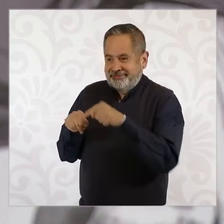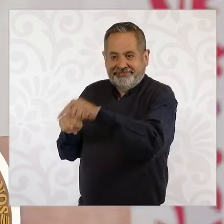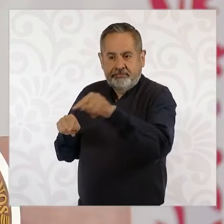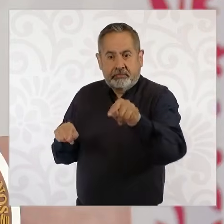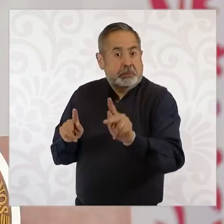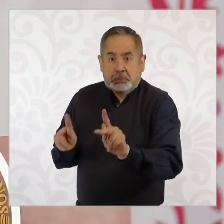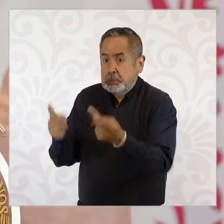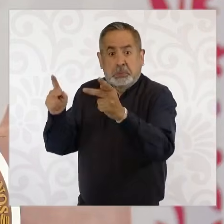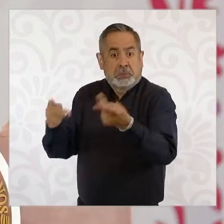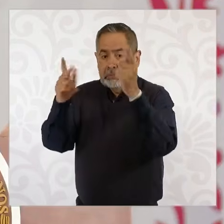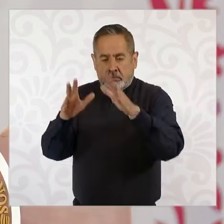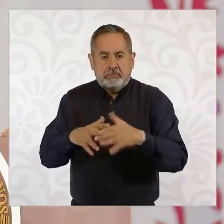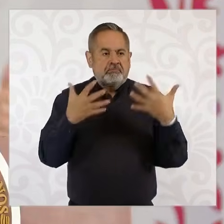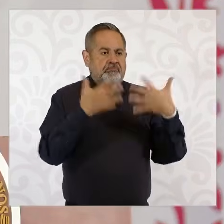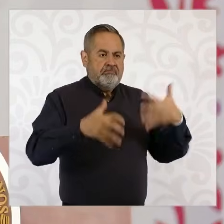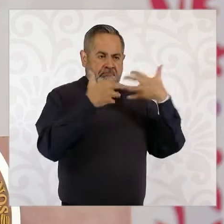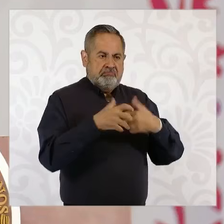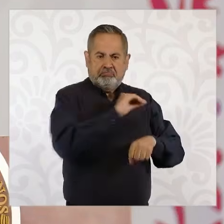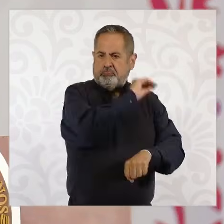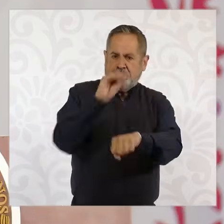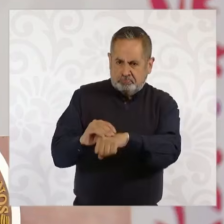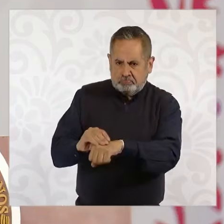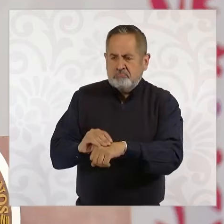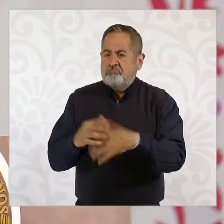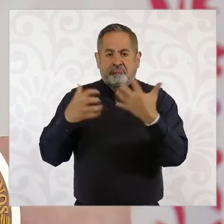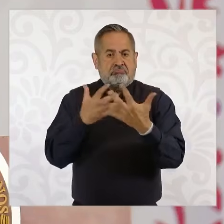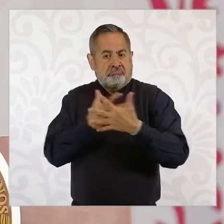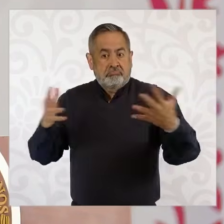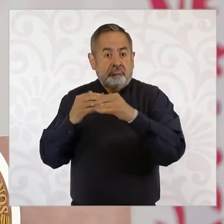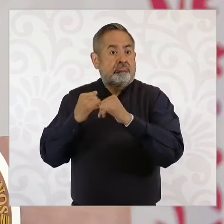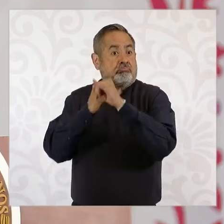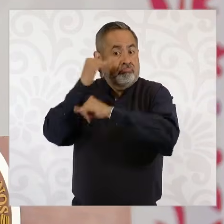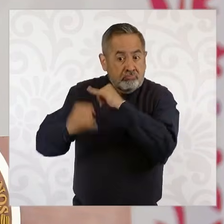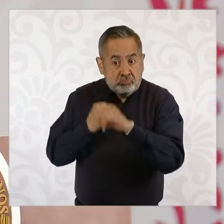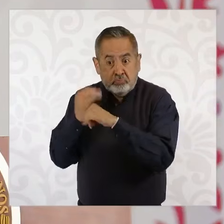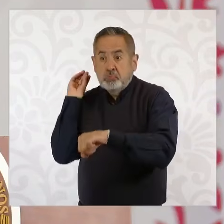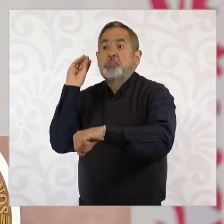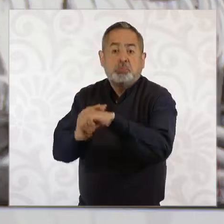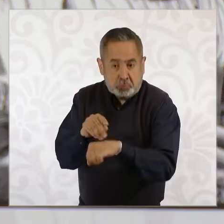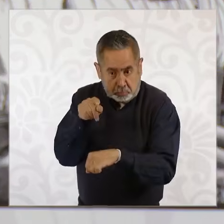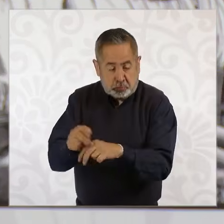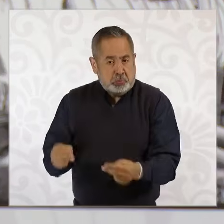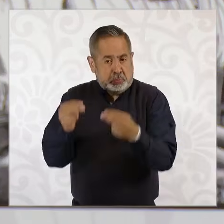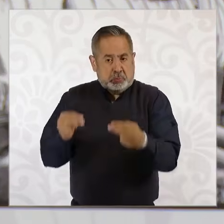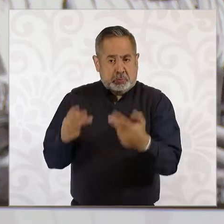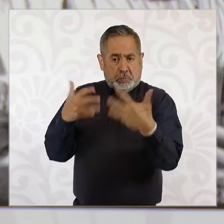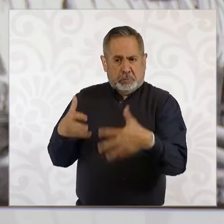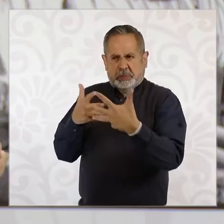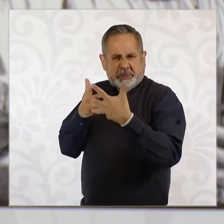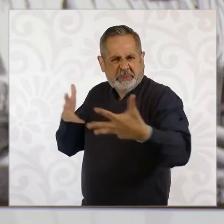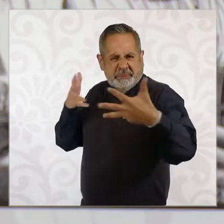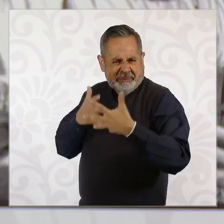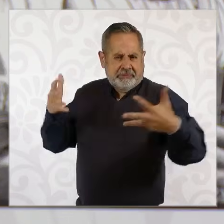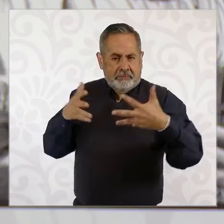se van a instalar desde empresas de Tlaxcala hasta empresas transnacionales, internacionales, y van a seguir